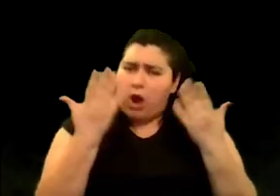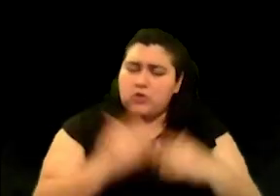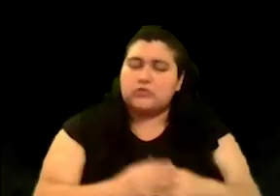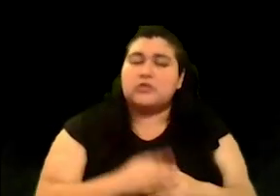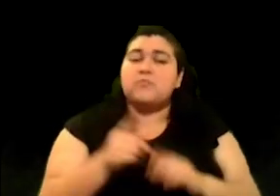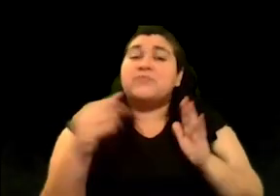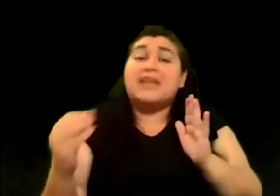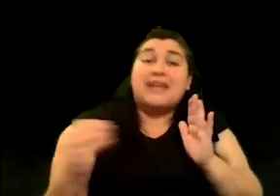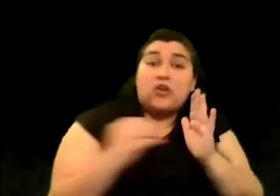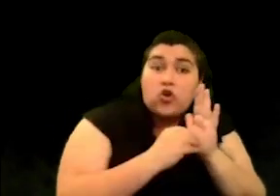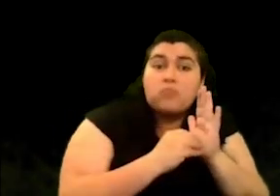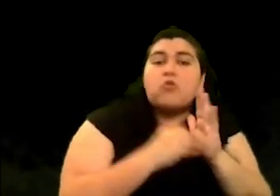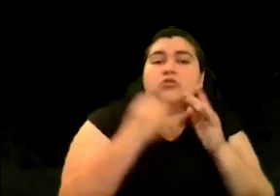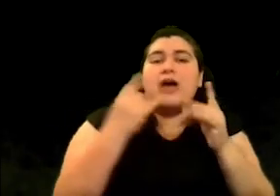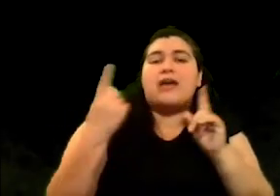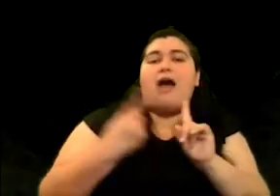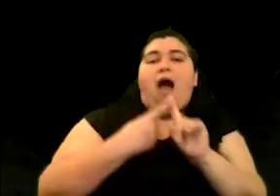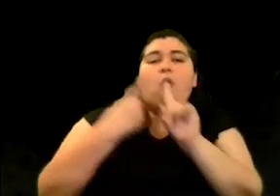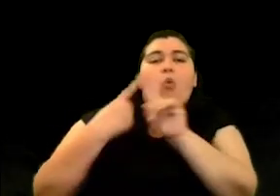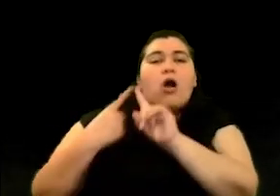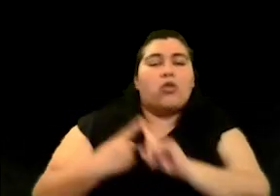los tratados internacionales.